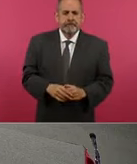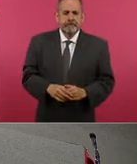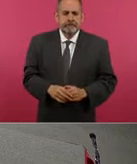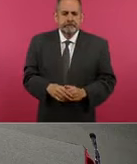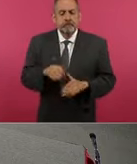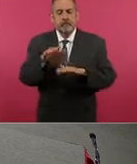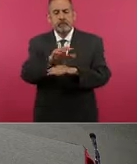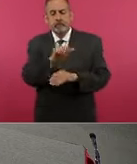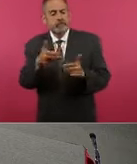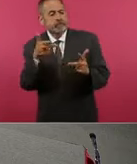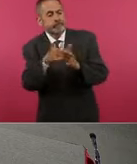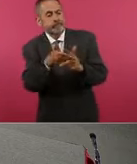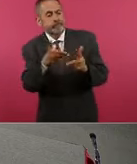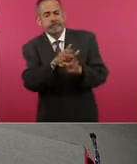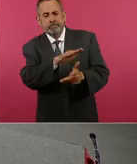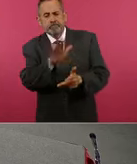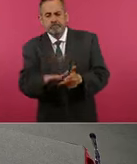homicidios